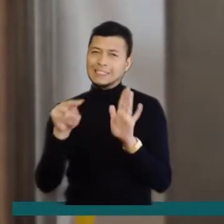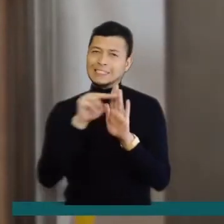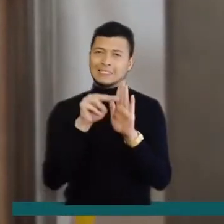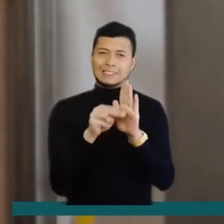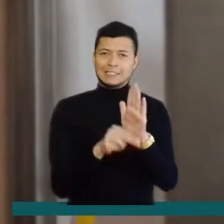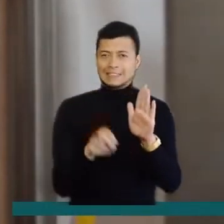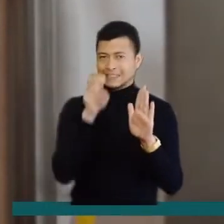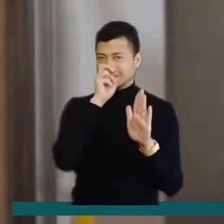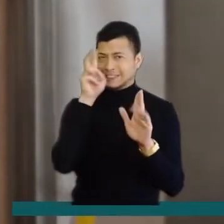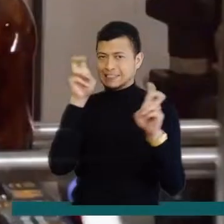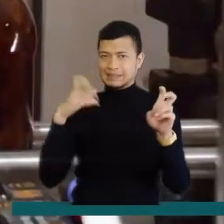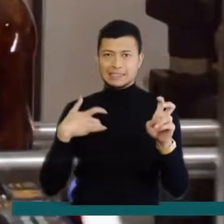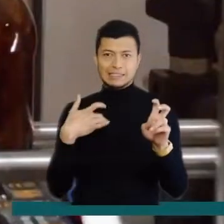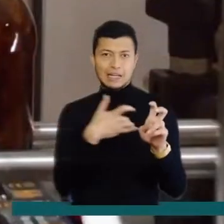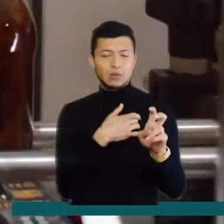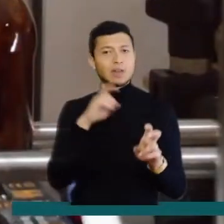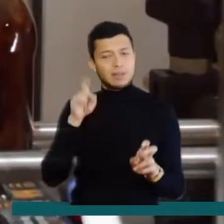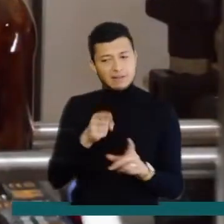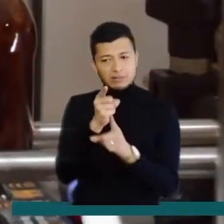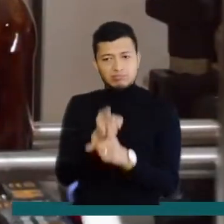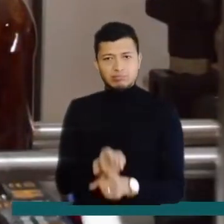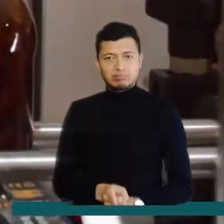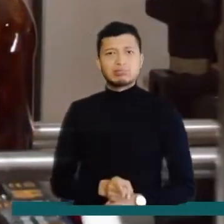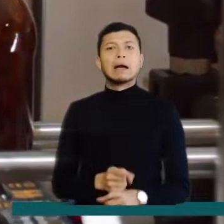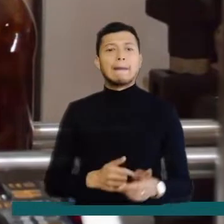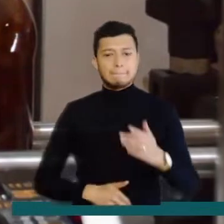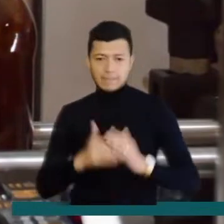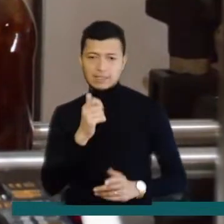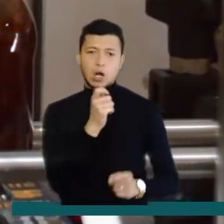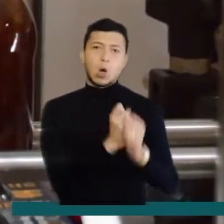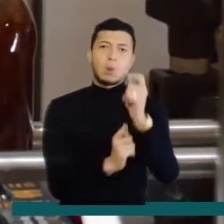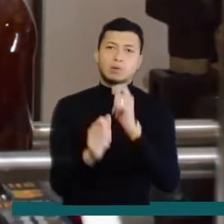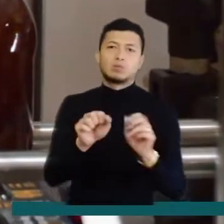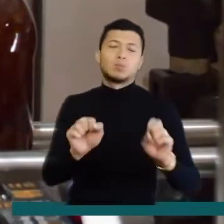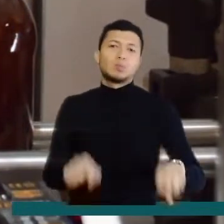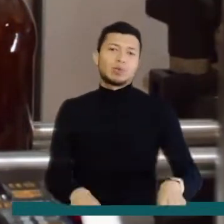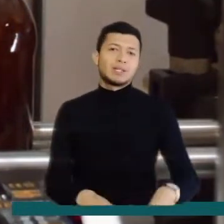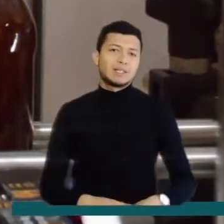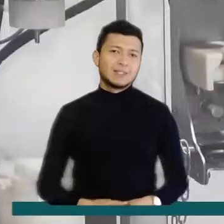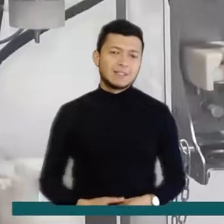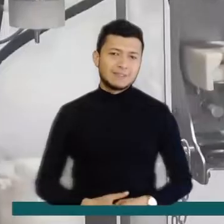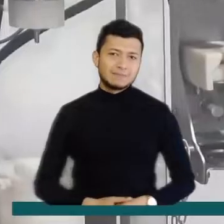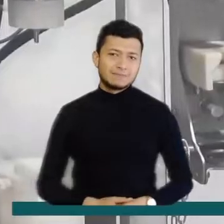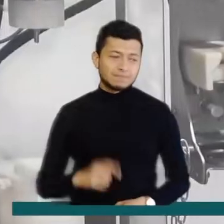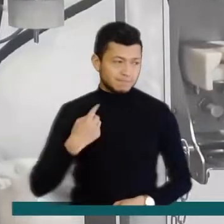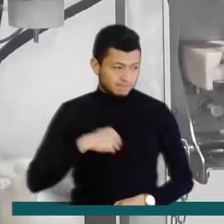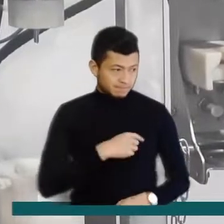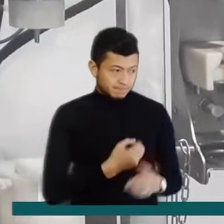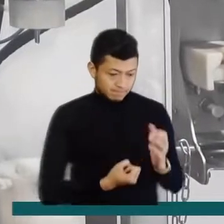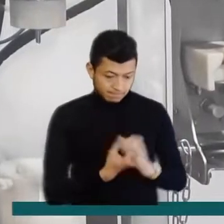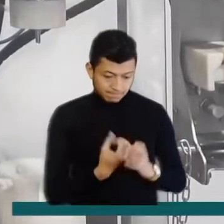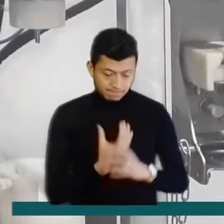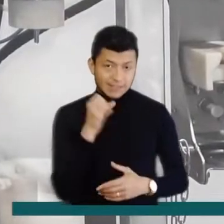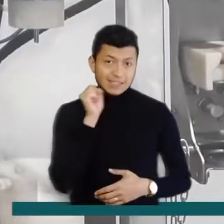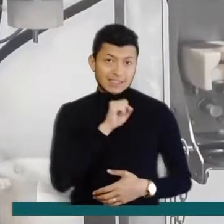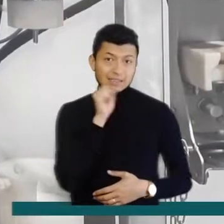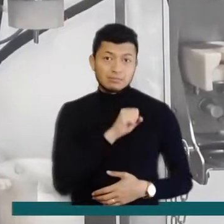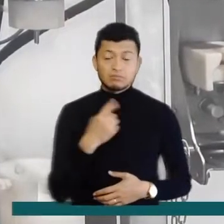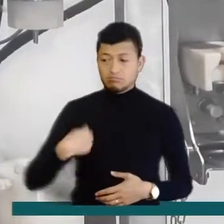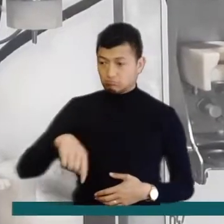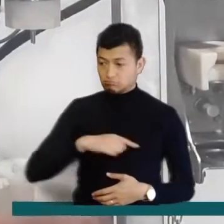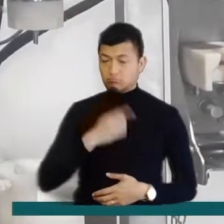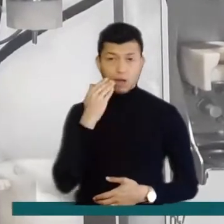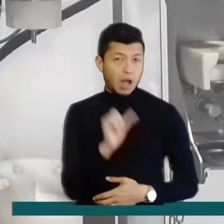rígida reglamentación en salubridad con la cual se debe cumplir para poder iniciar la comercialización. Las que producimos la cerveza somos